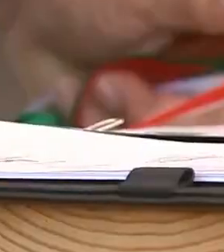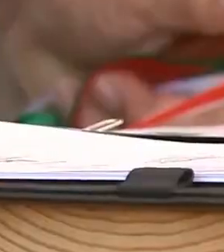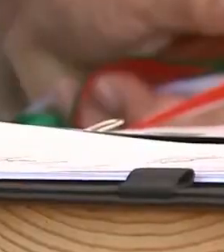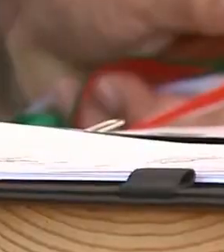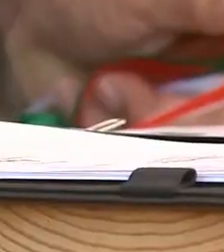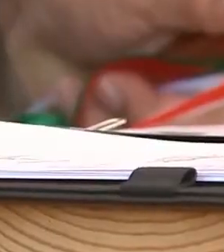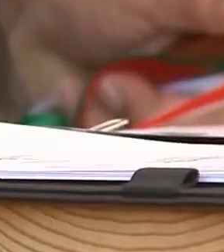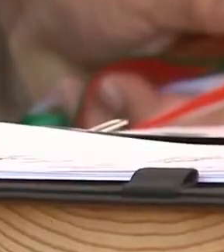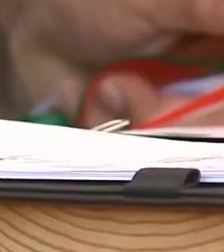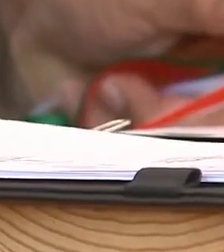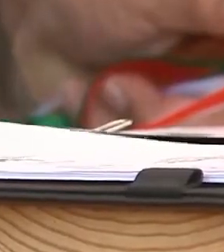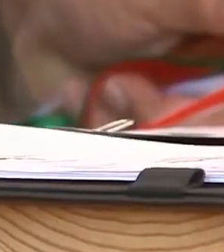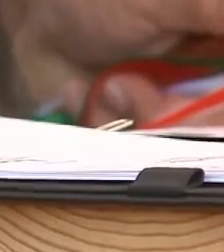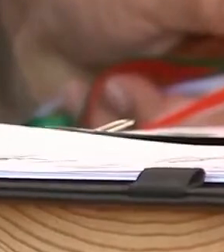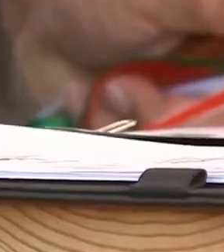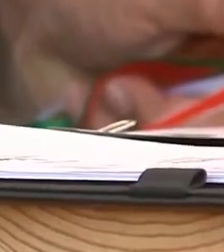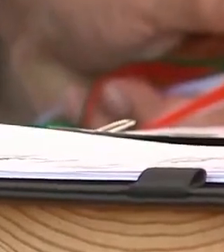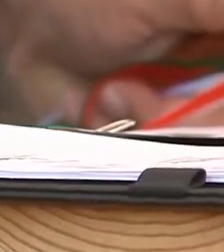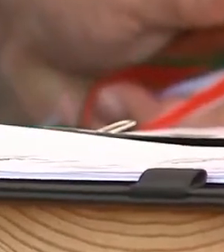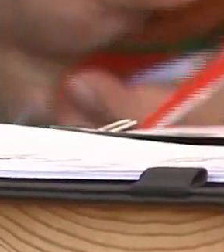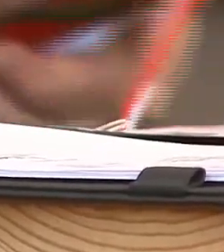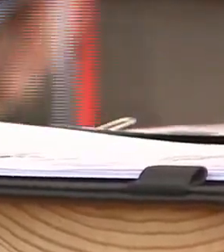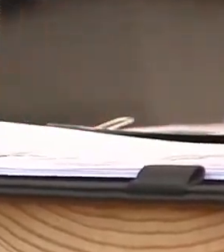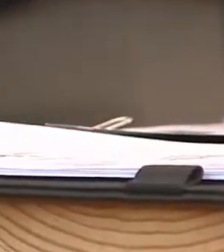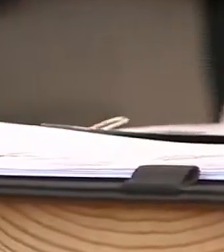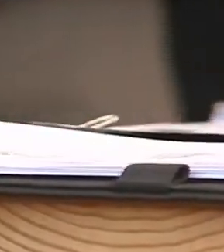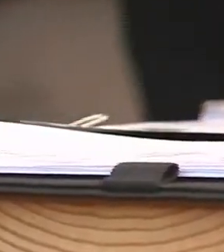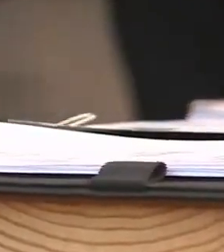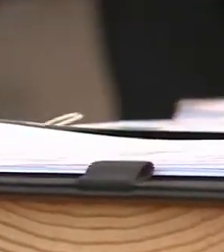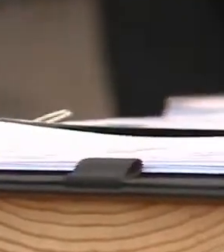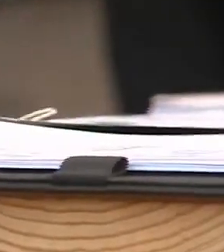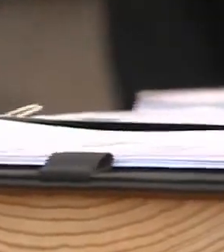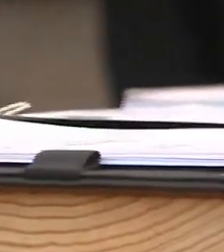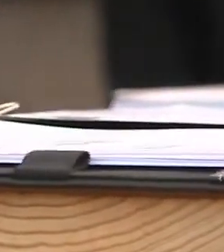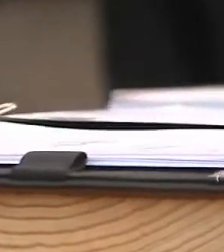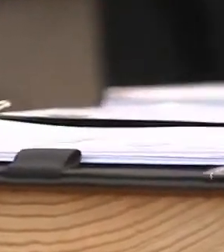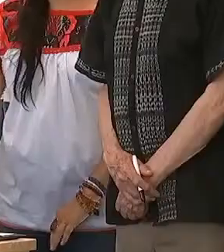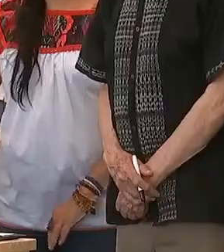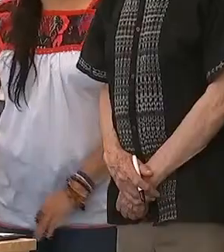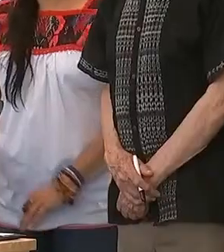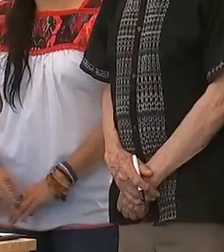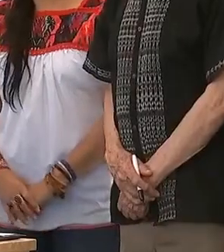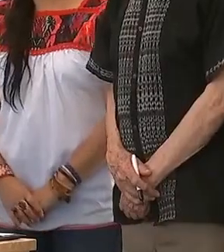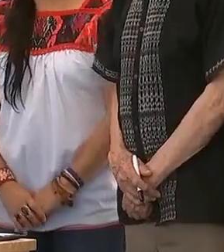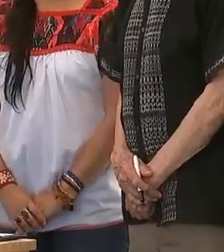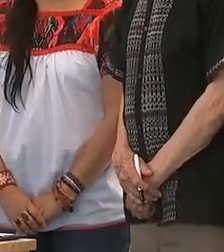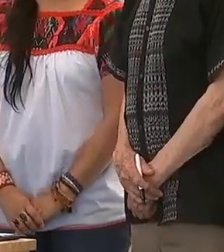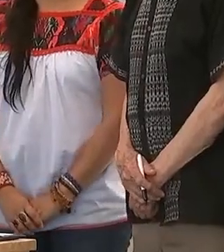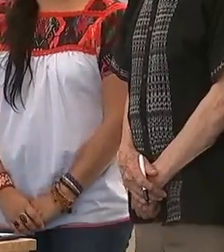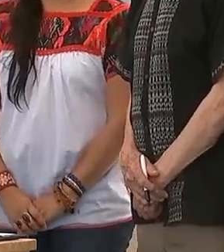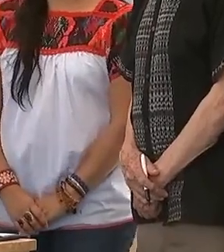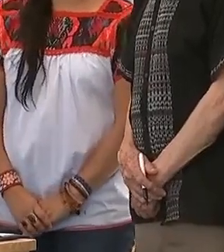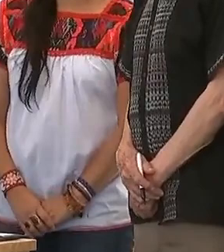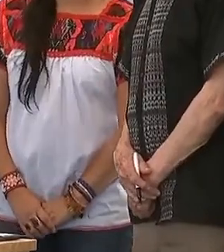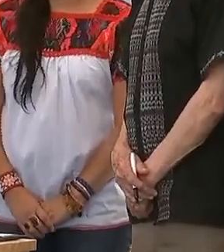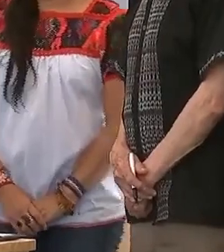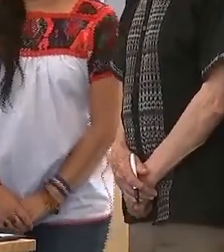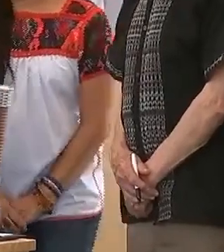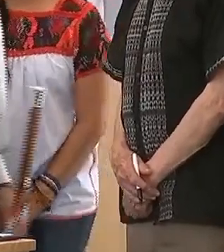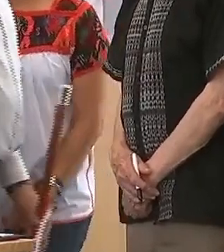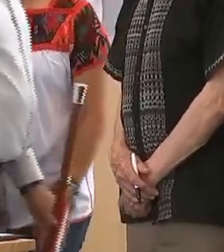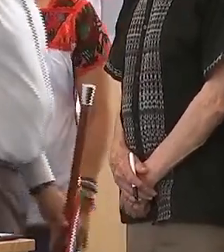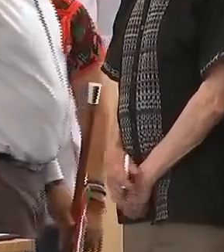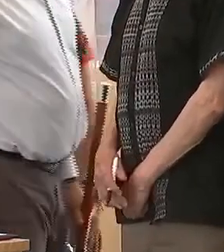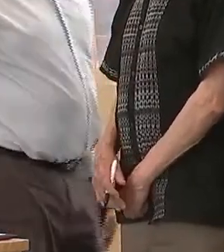Agricultura y Desarrollo Rural. Yan lau tipo guayayaura nalle bellemo guayo